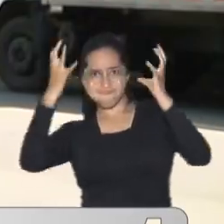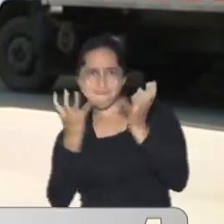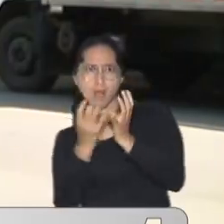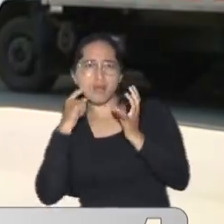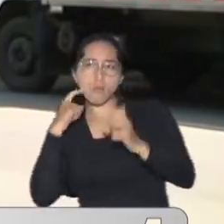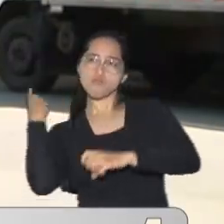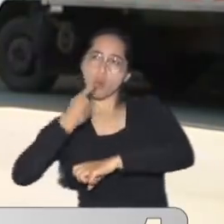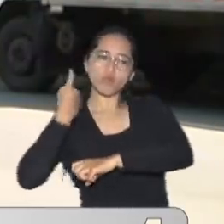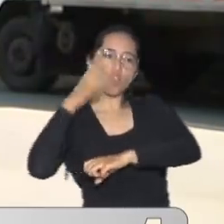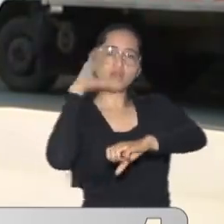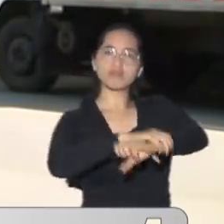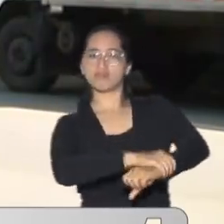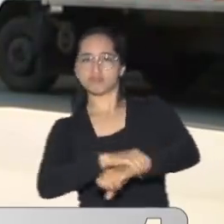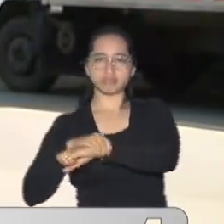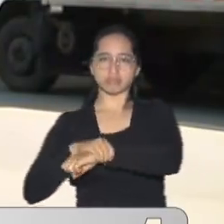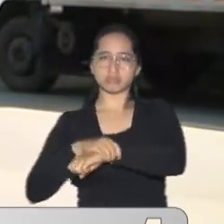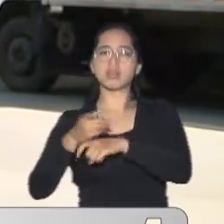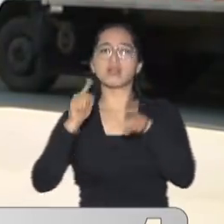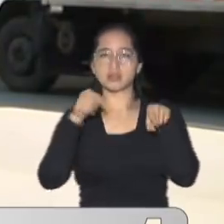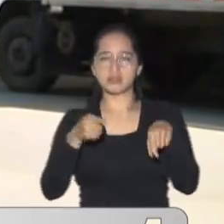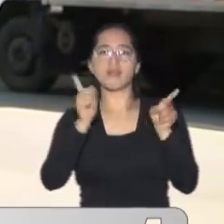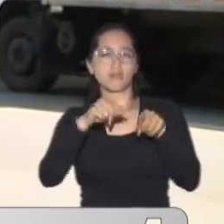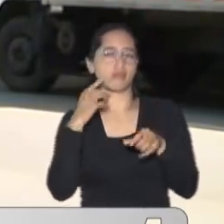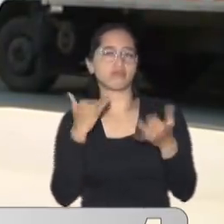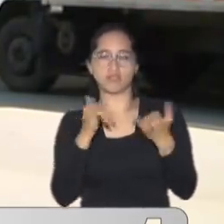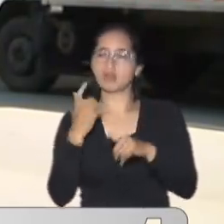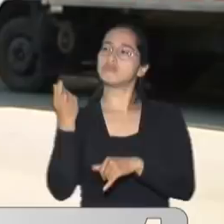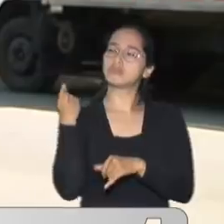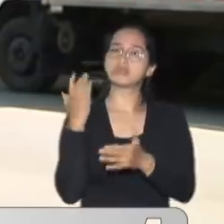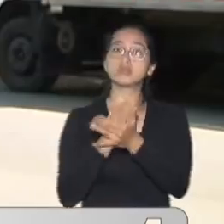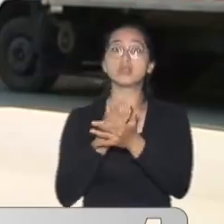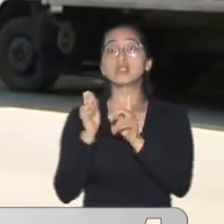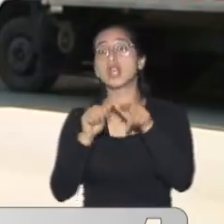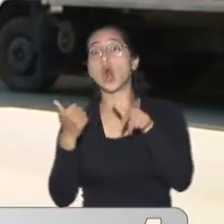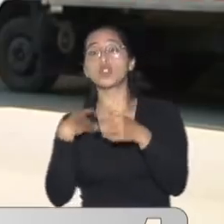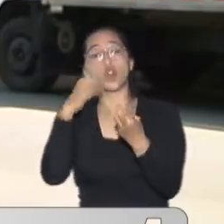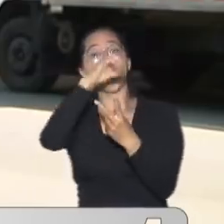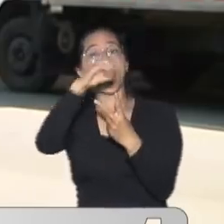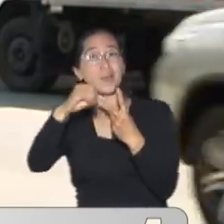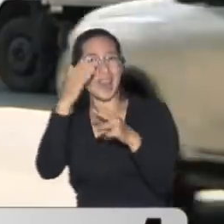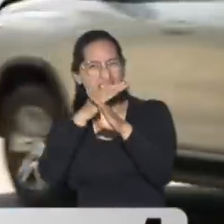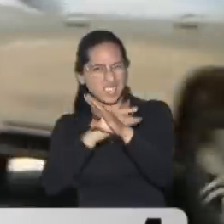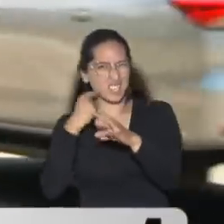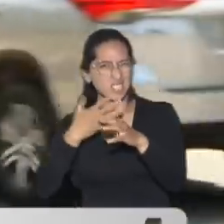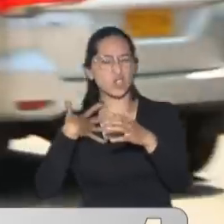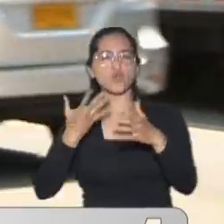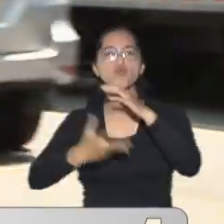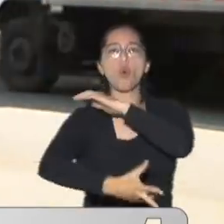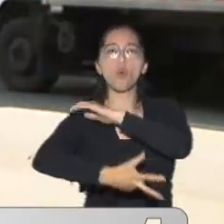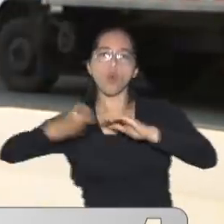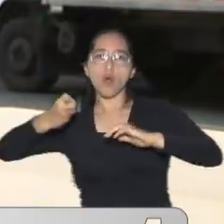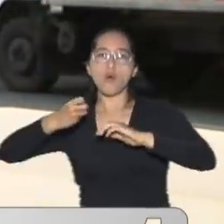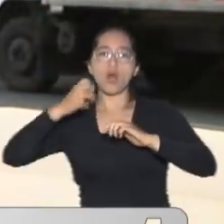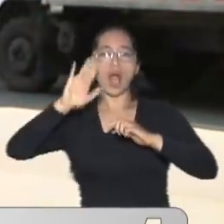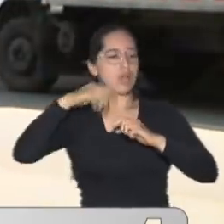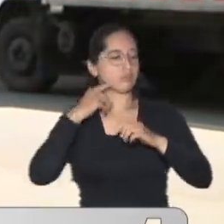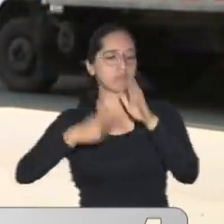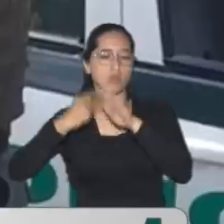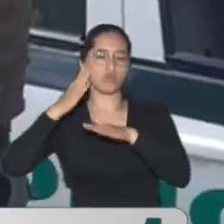policía capturó a dos fleteros que luego de varios días de seguimiento fueron ubicados y capturados luego de cometer un hurto en el centro de la